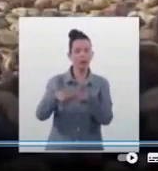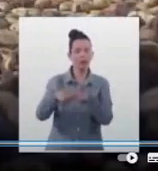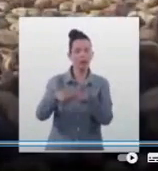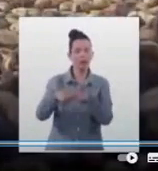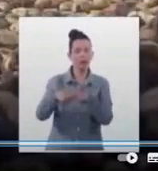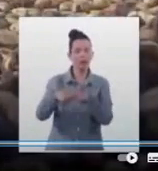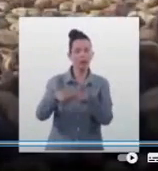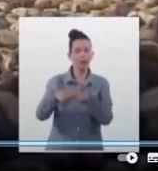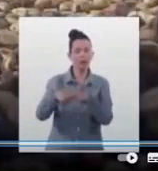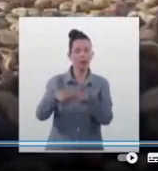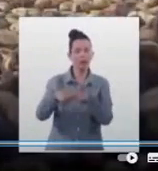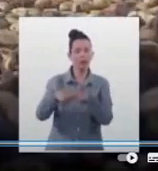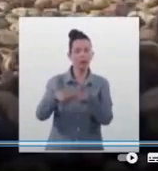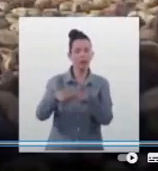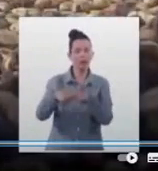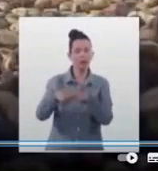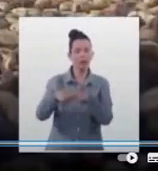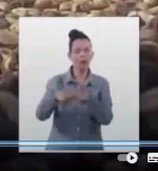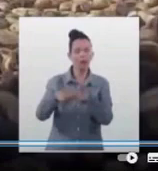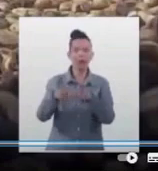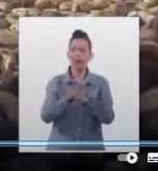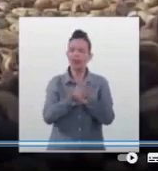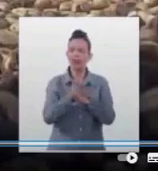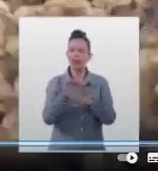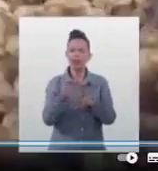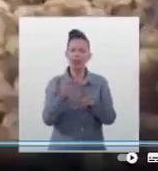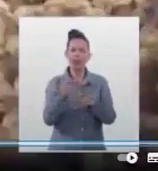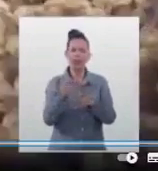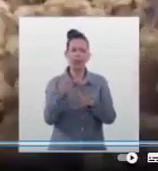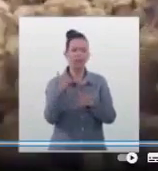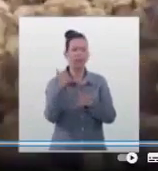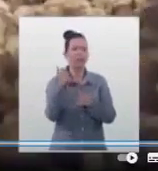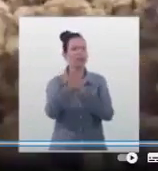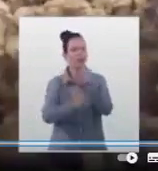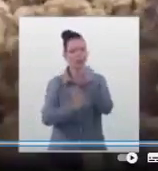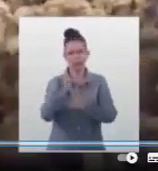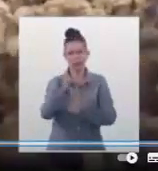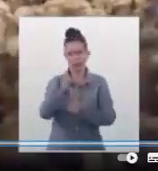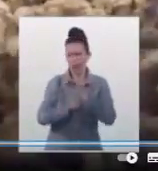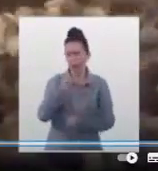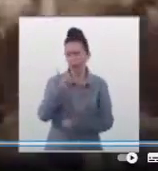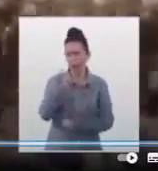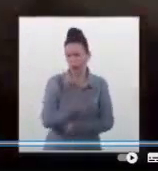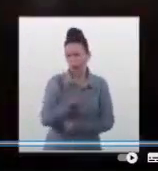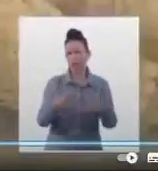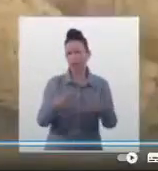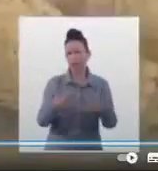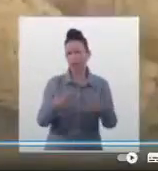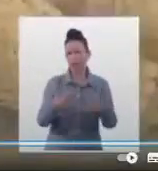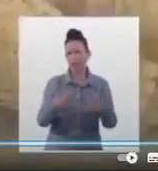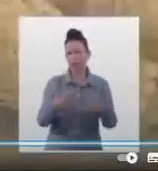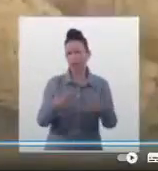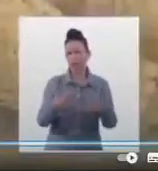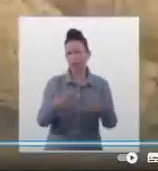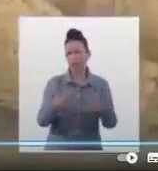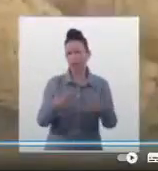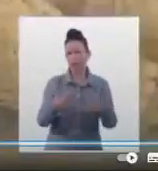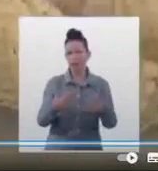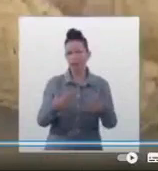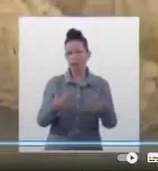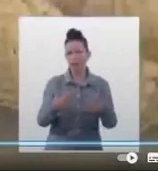Renovadores procesos, ¿eh? Por medio de ciencia e innovación. Mira la ciencia y la innovación.